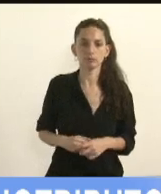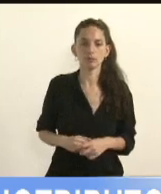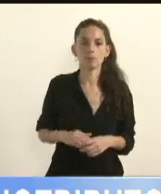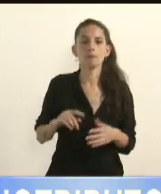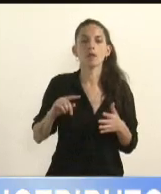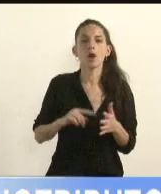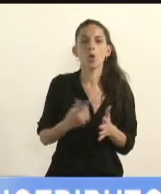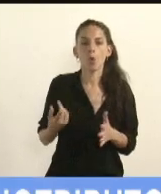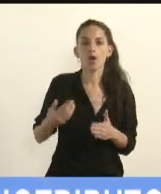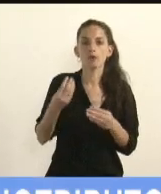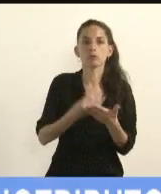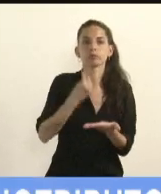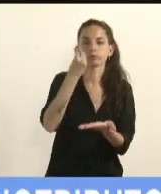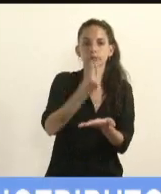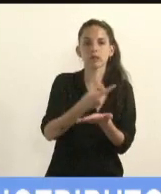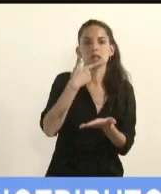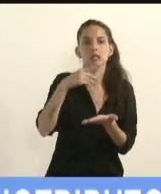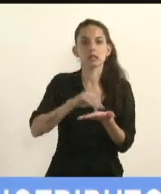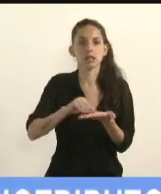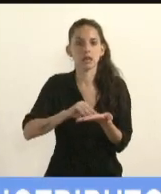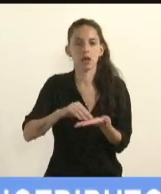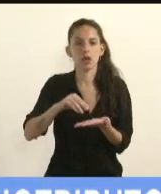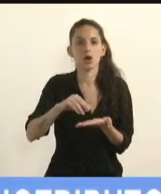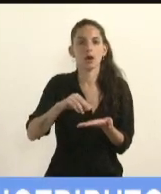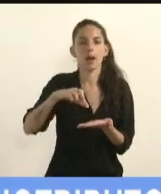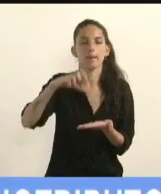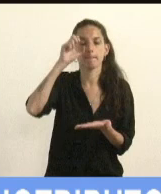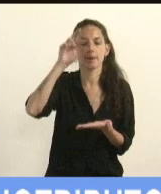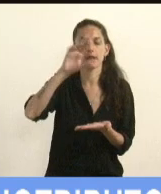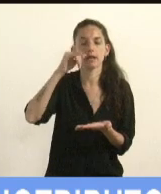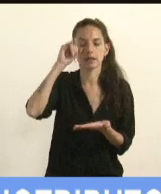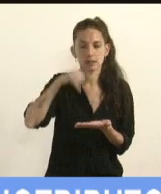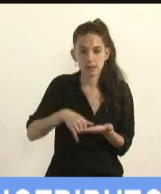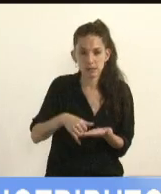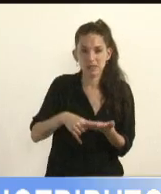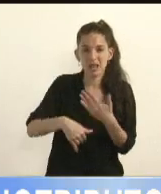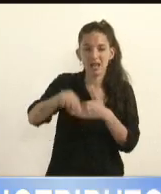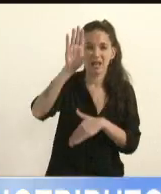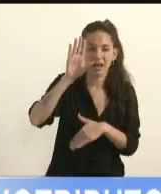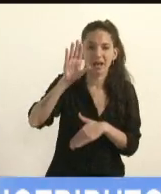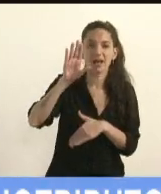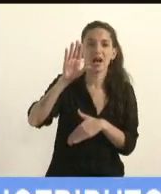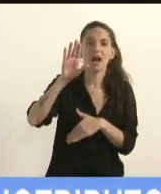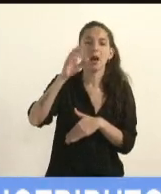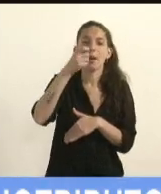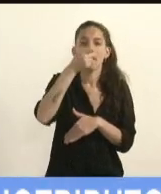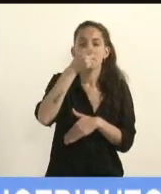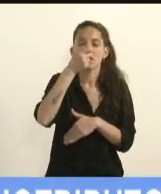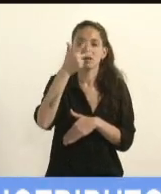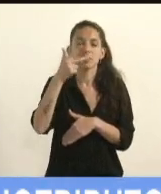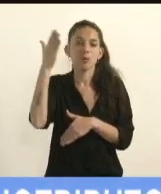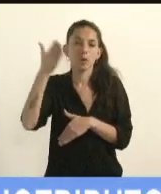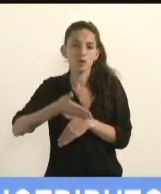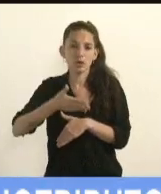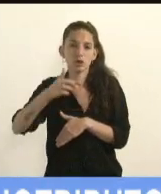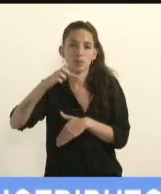Cuando asumió Néstor, ya lo dijo la senadora Elías de Pérez, la carga tributaria era de un 23% del PBI, y Cristina Fernández de